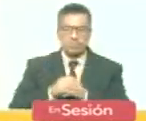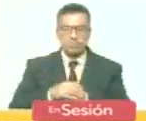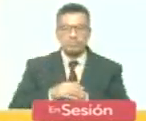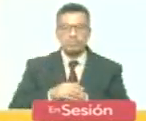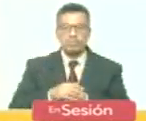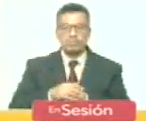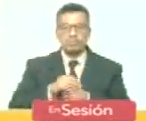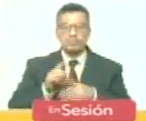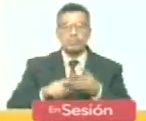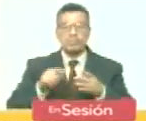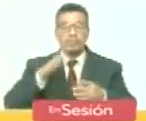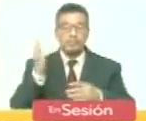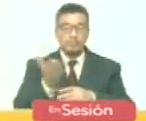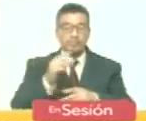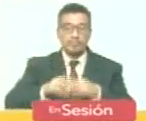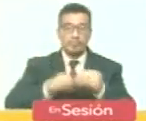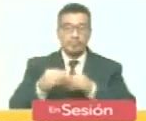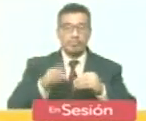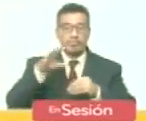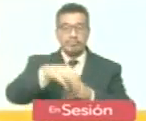Y a los más violentos fueron